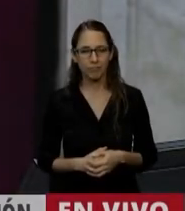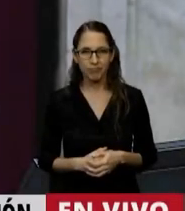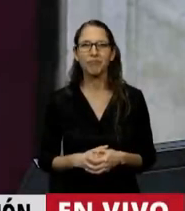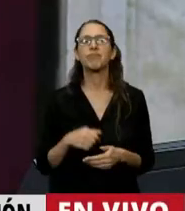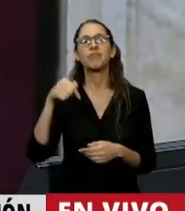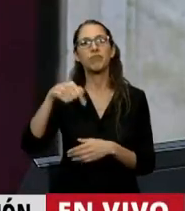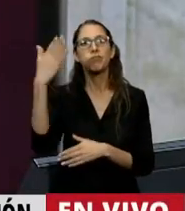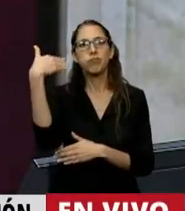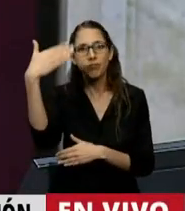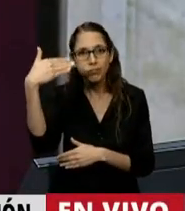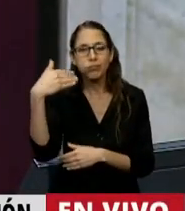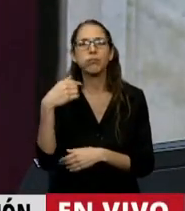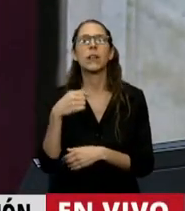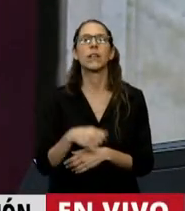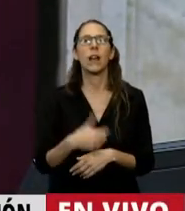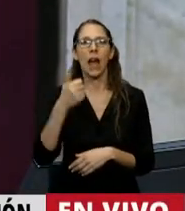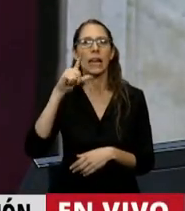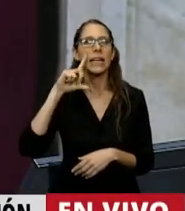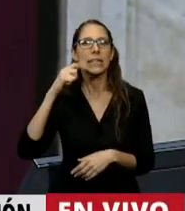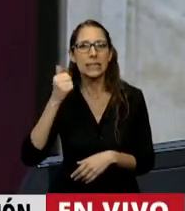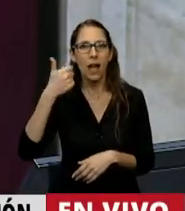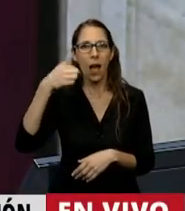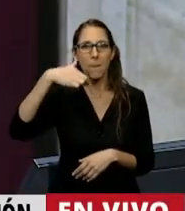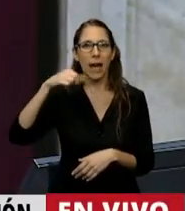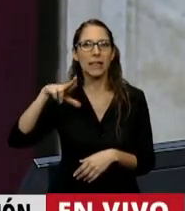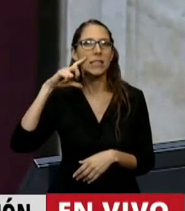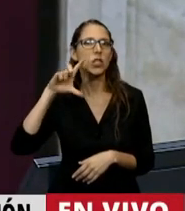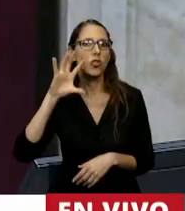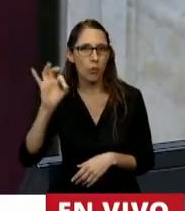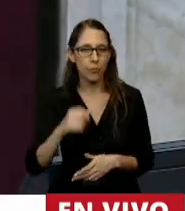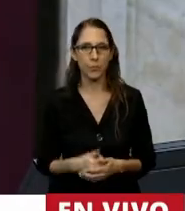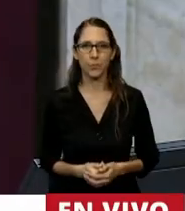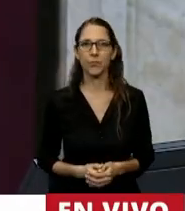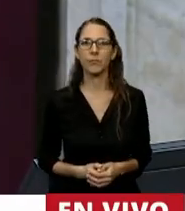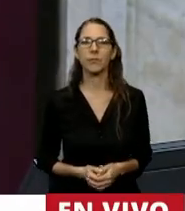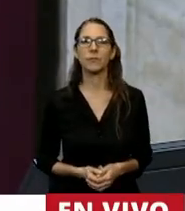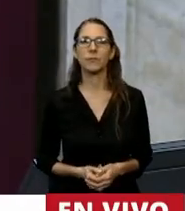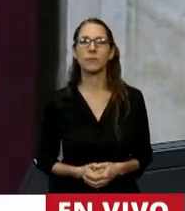En el uso de la palabra, la diputada Alicia Aparicio.